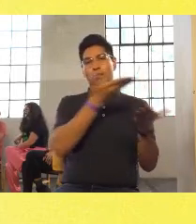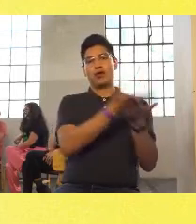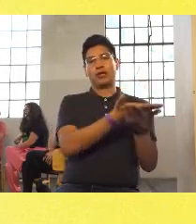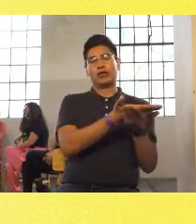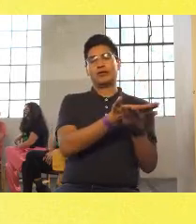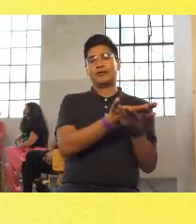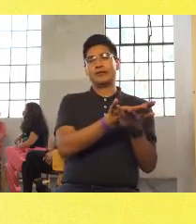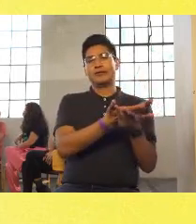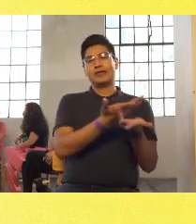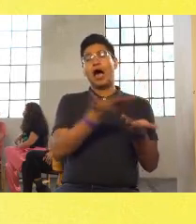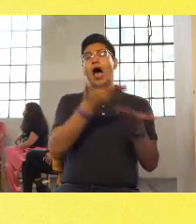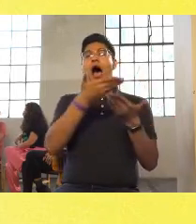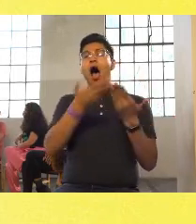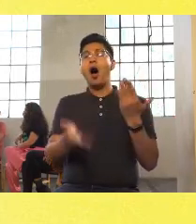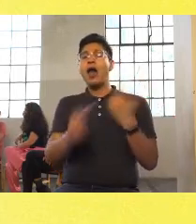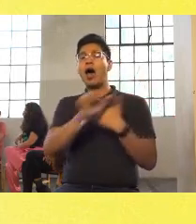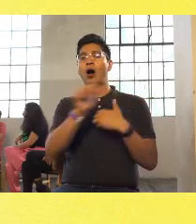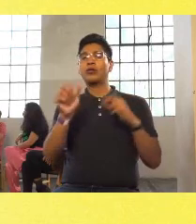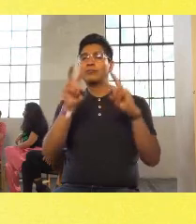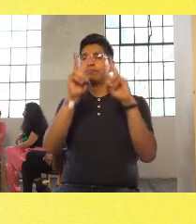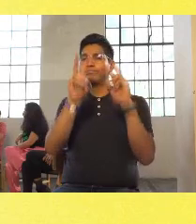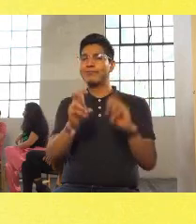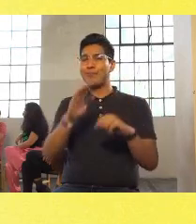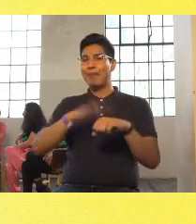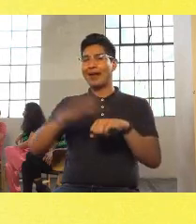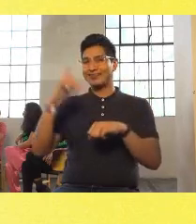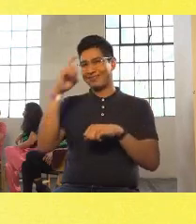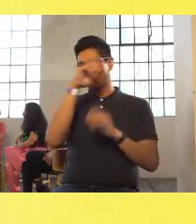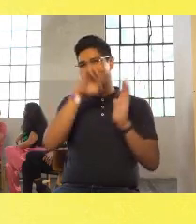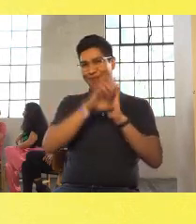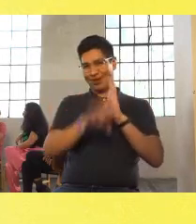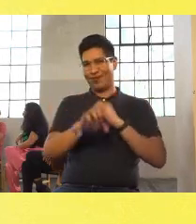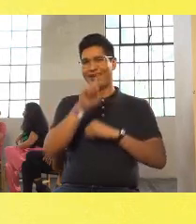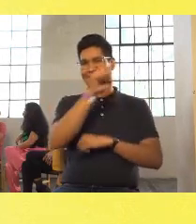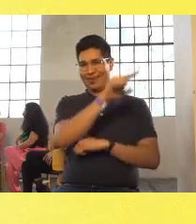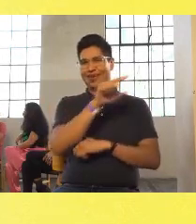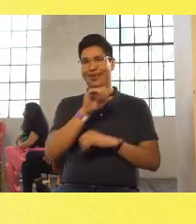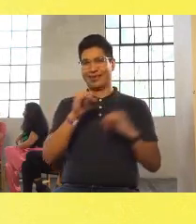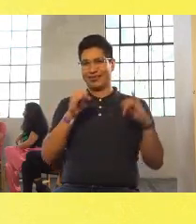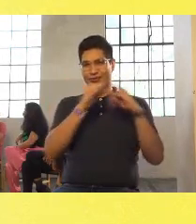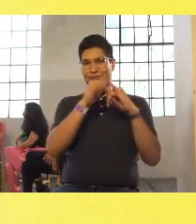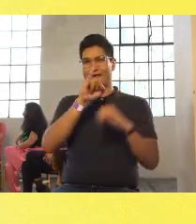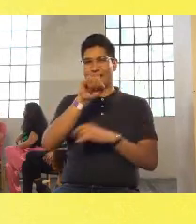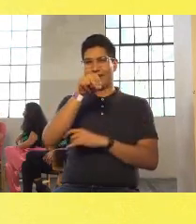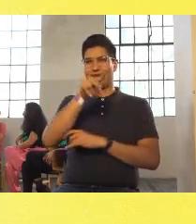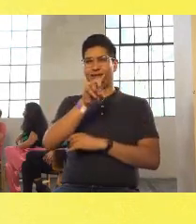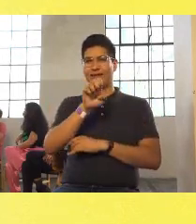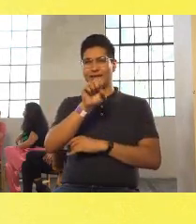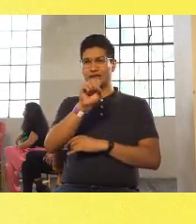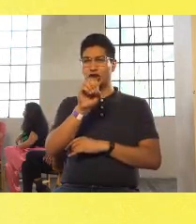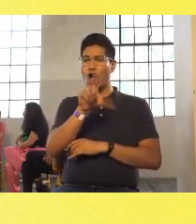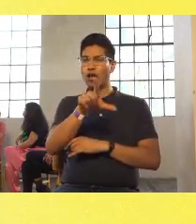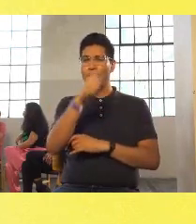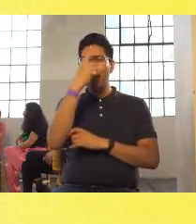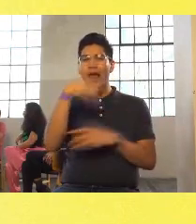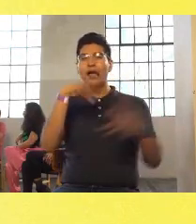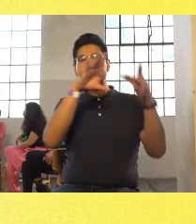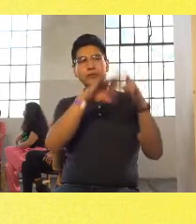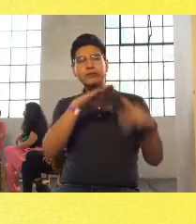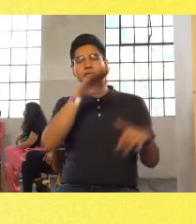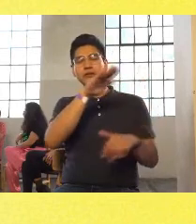otras problemáticas que ha sido bien difícil ahora explicarle al INDESOL que hacemos activismo en diseño. O sea, ha